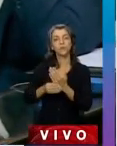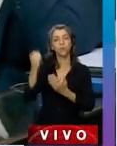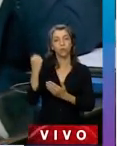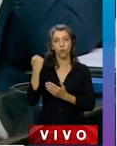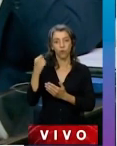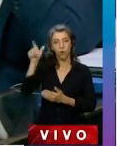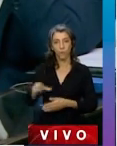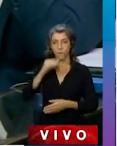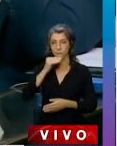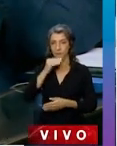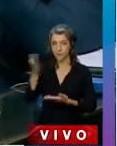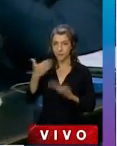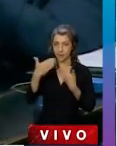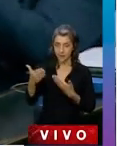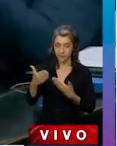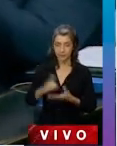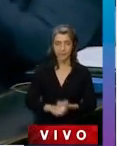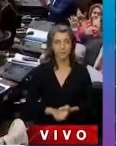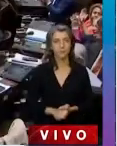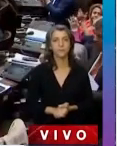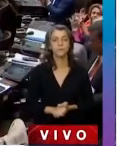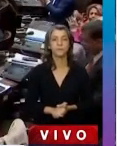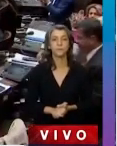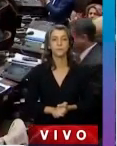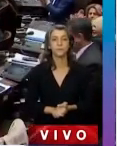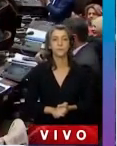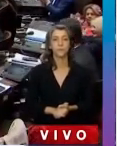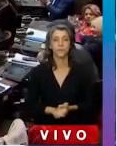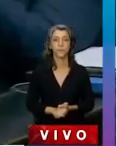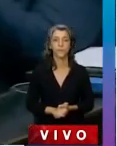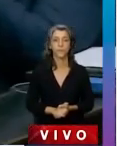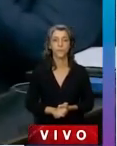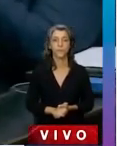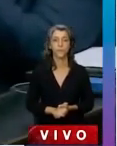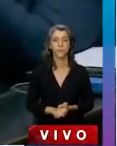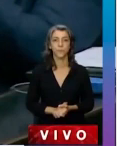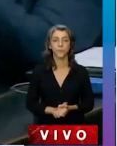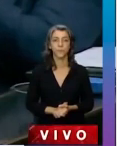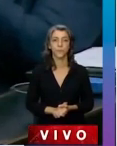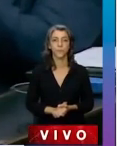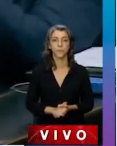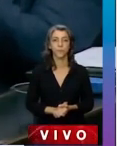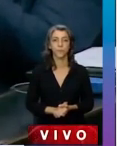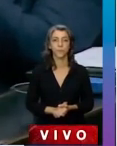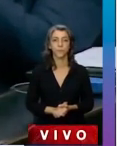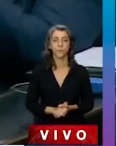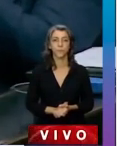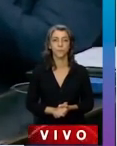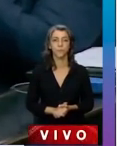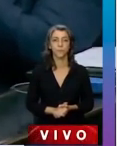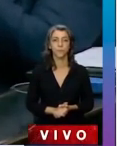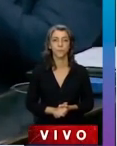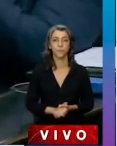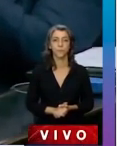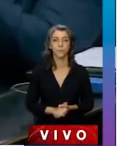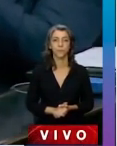han impuesto los aumentos porcentuales, los salarios más altos, frente a un 20, un 30, un 40%,